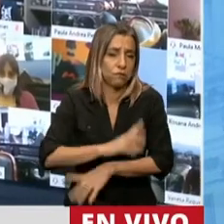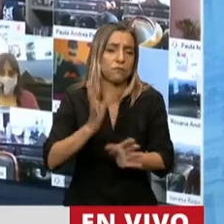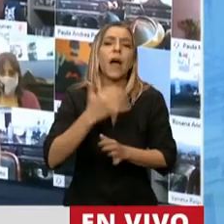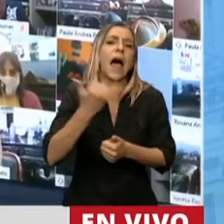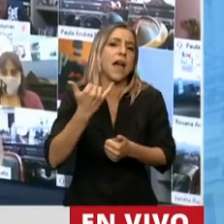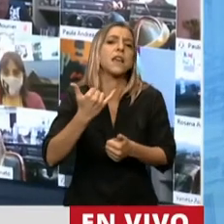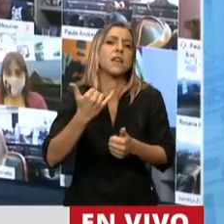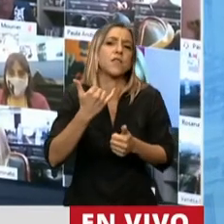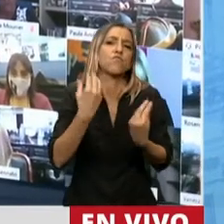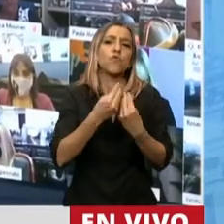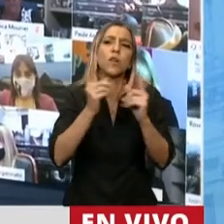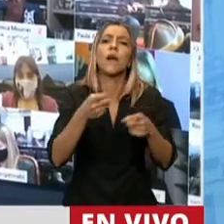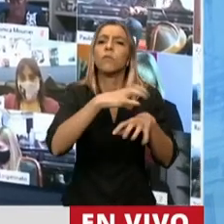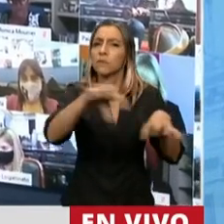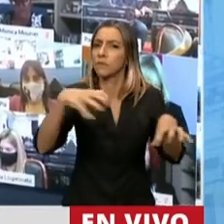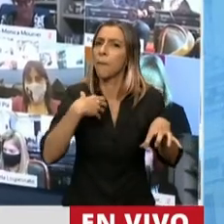privadas.